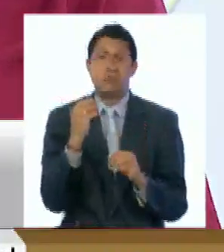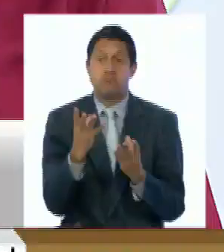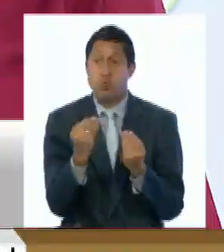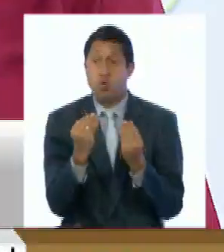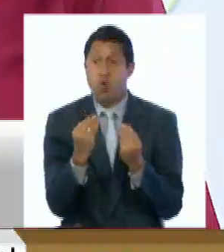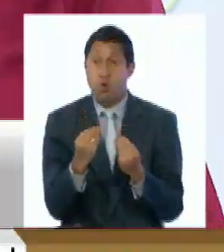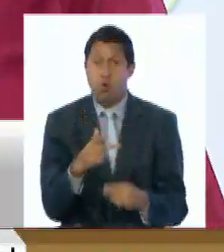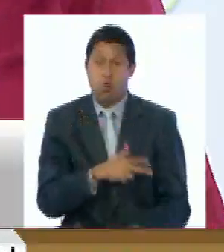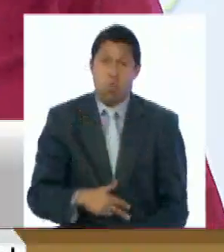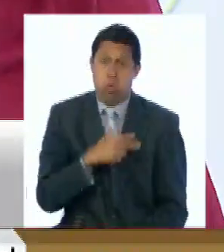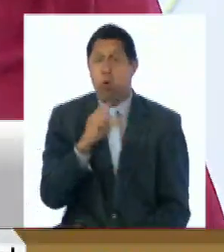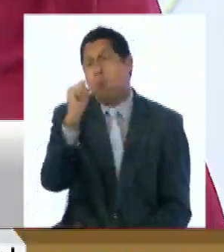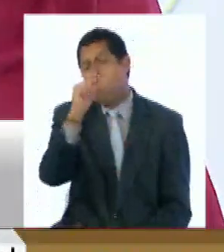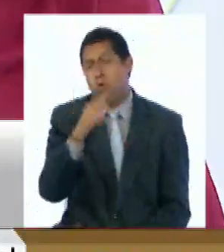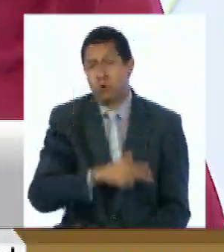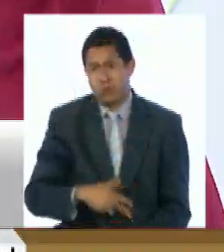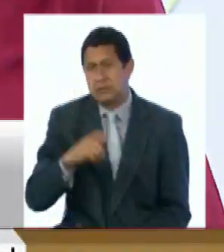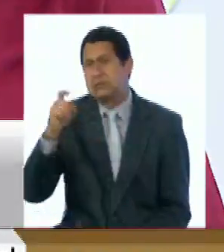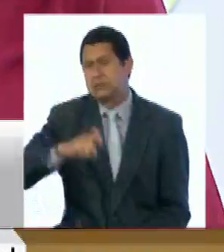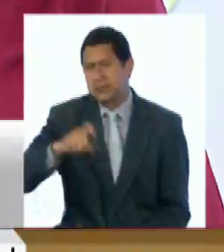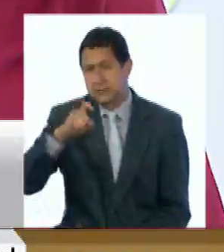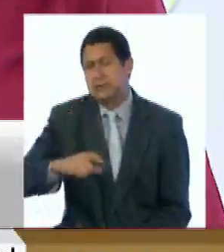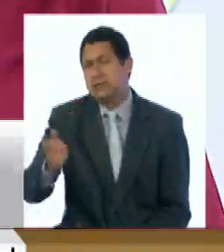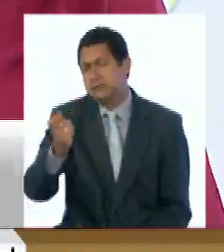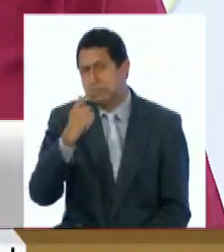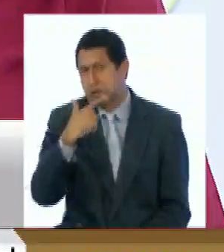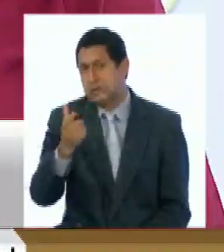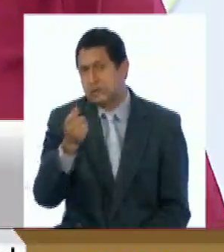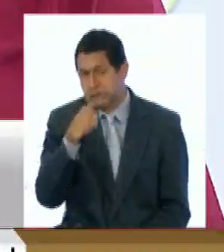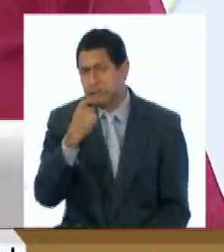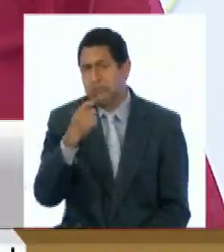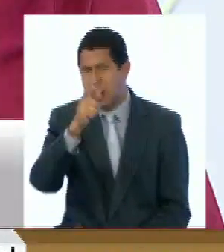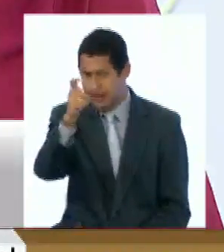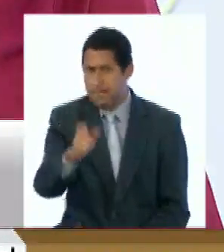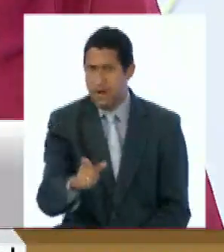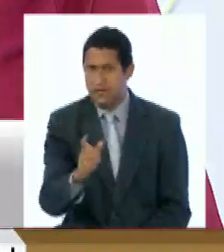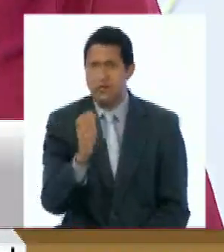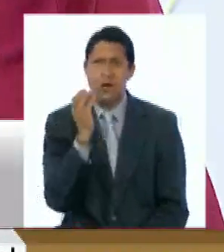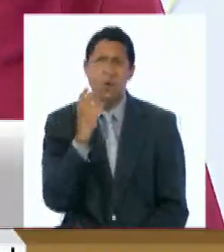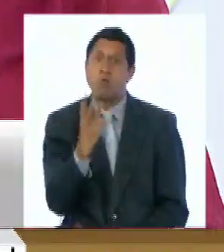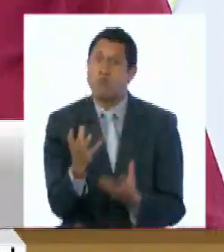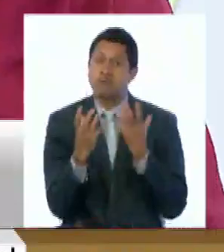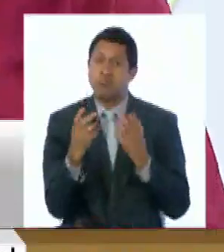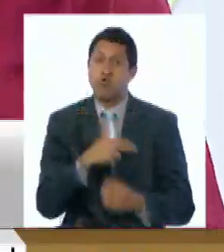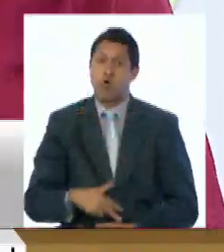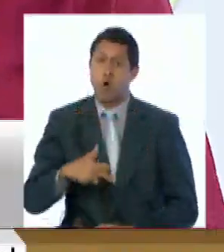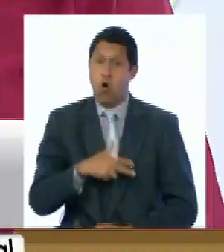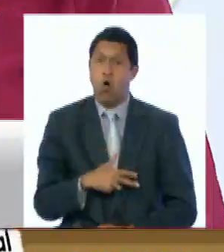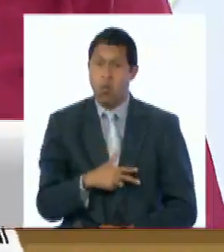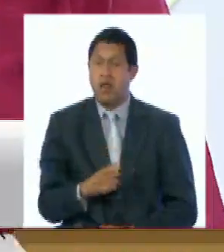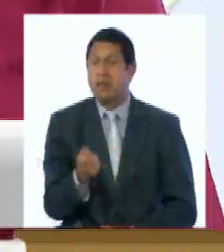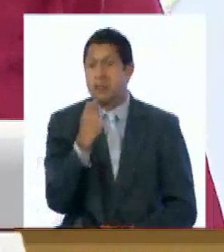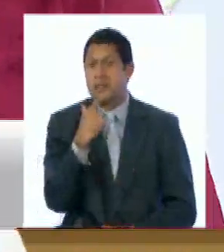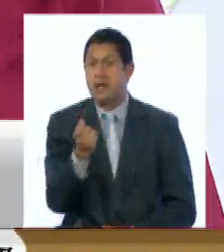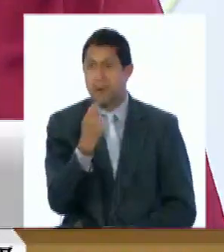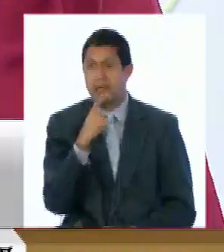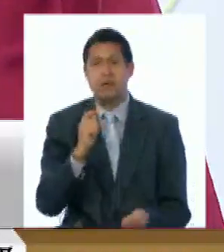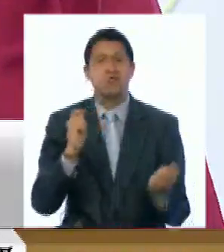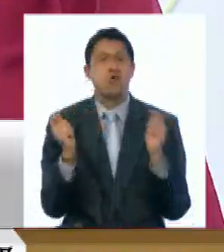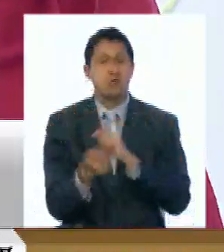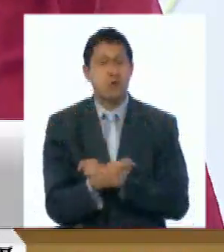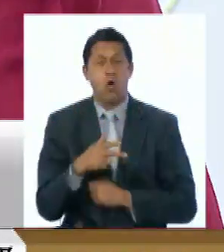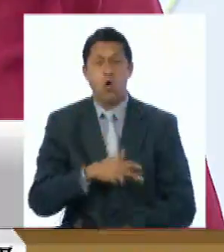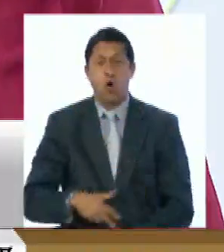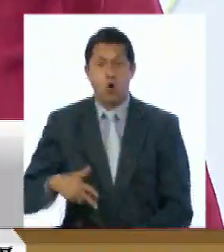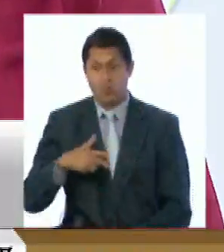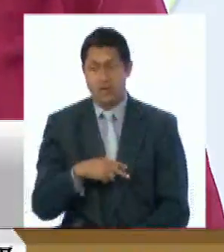hipertiroidismo es necesario si tratar médicamente al paciente en el caso del hipotiroidismo tienes que dar tratamiento sustitutivo con